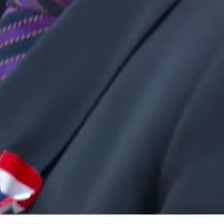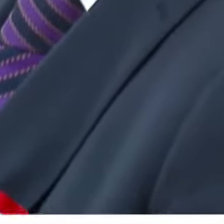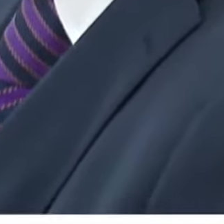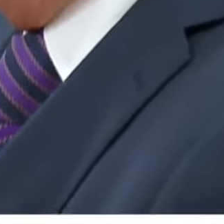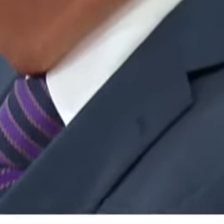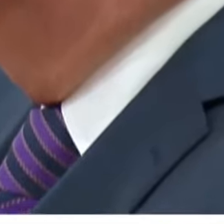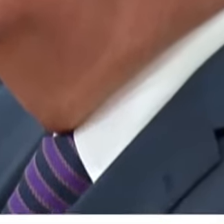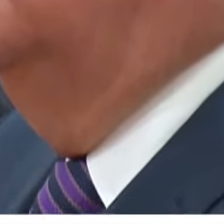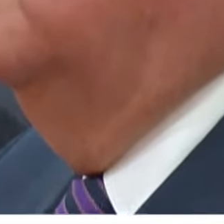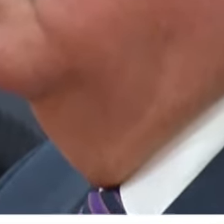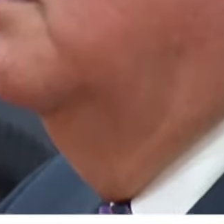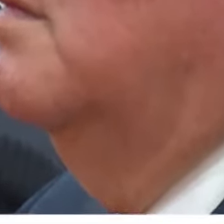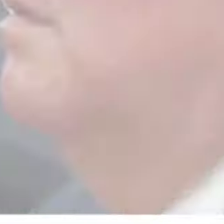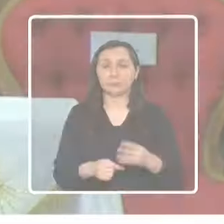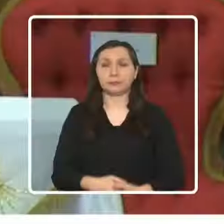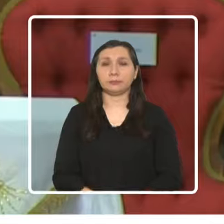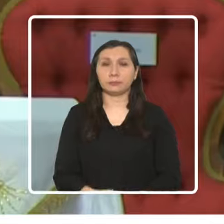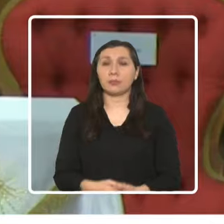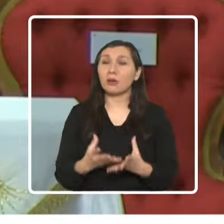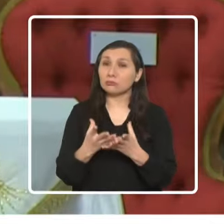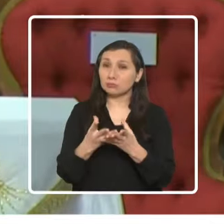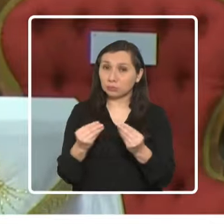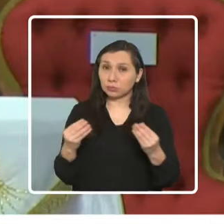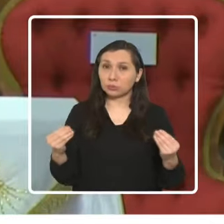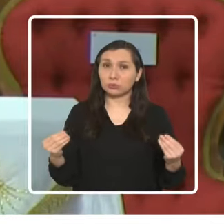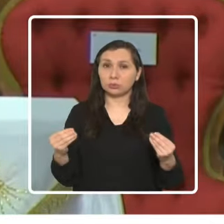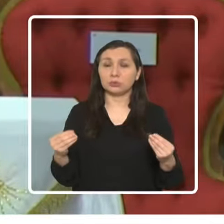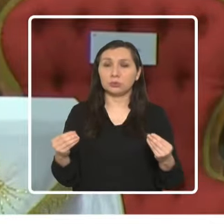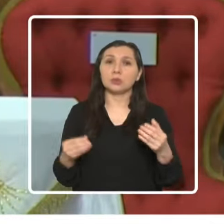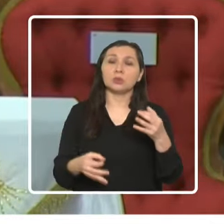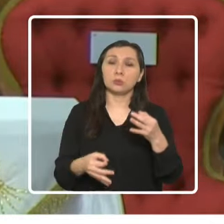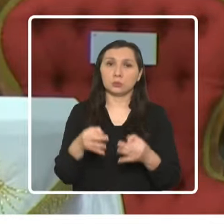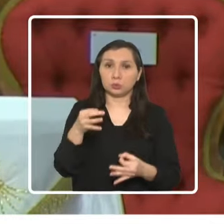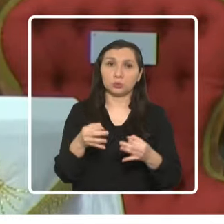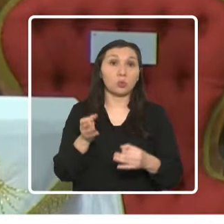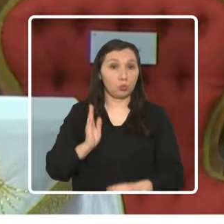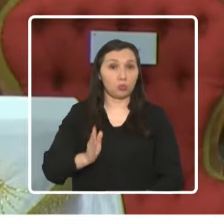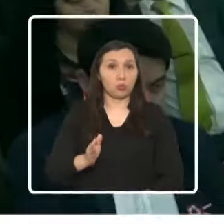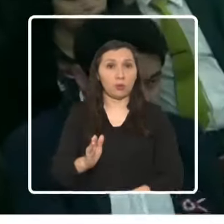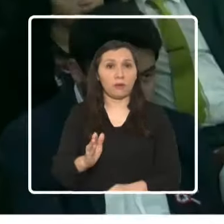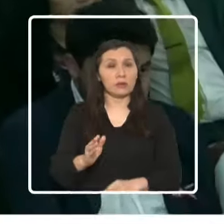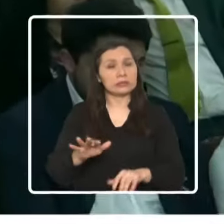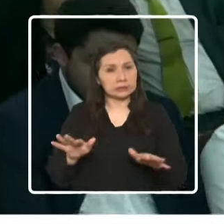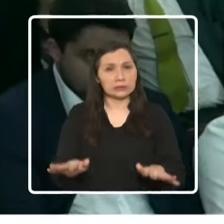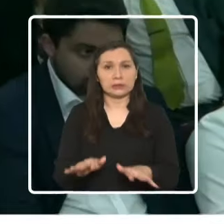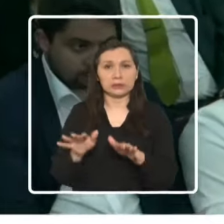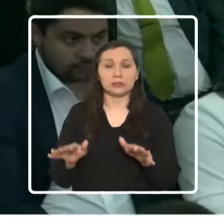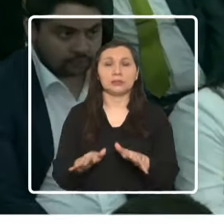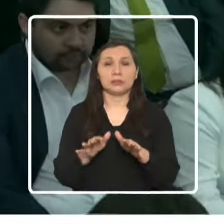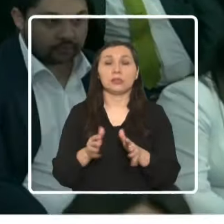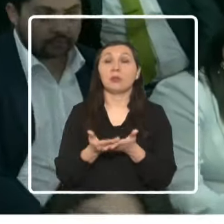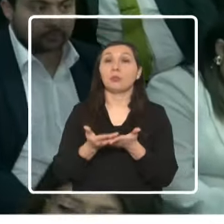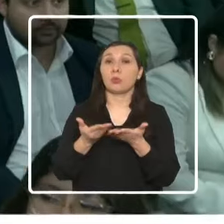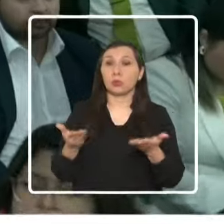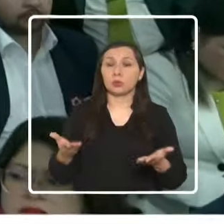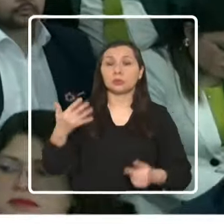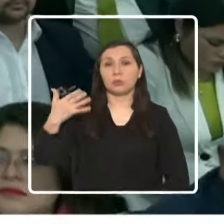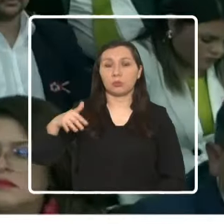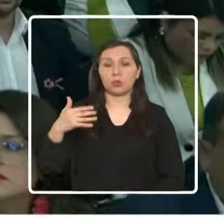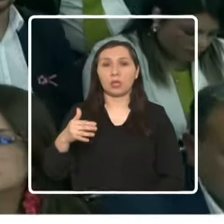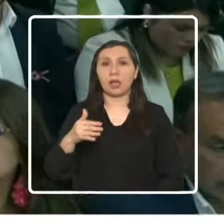mencionó en su reflexión hay mucha justicia todavía por hacer es por eso que es